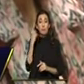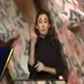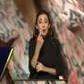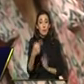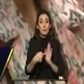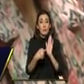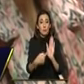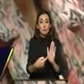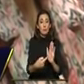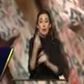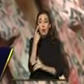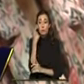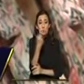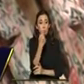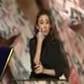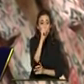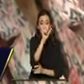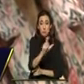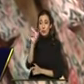gente,